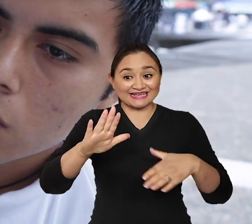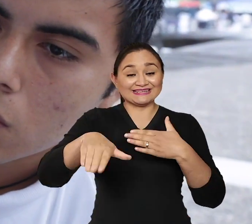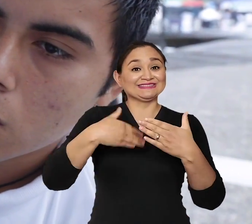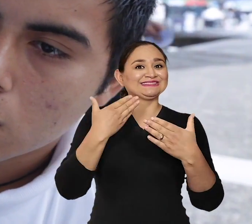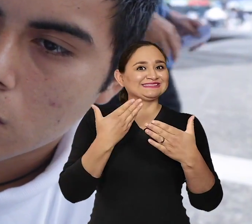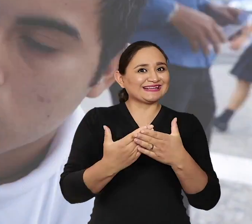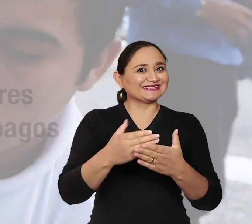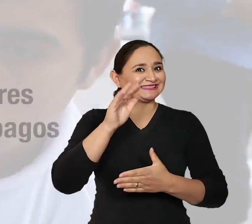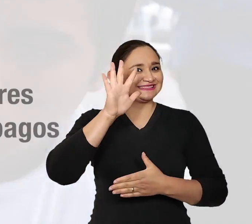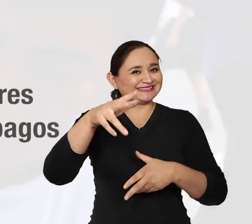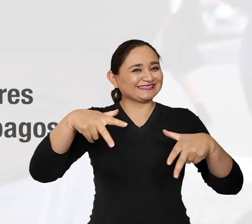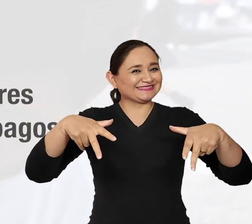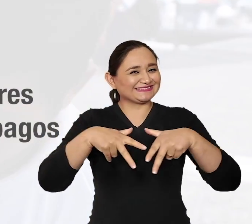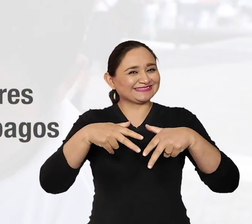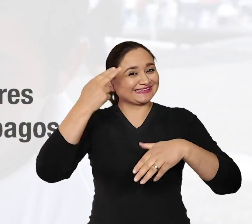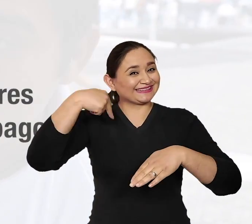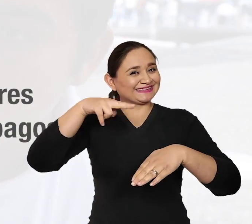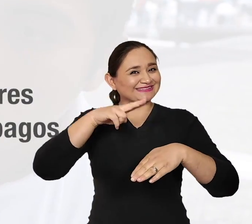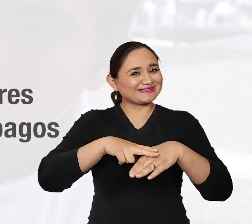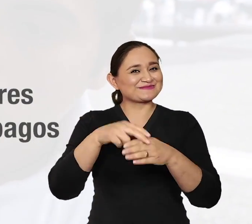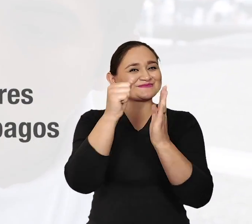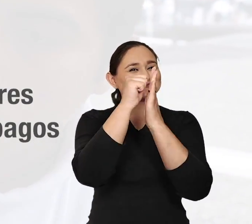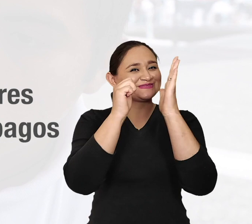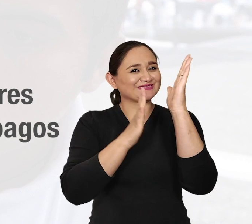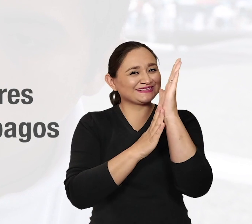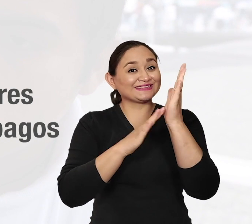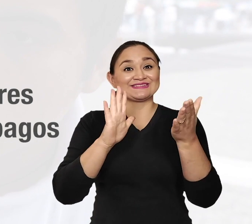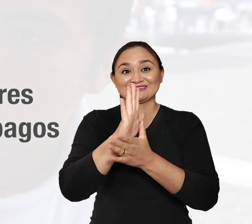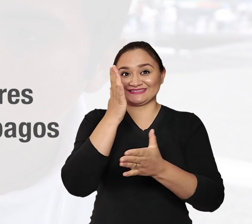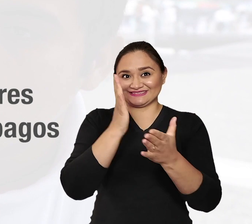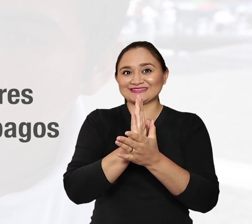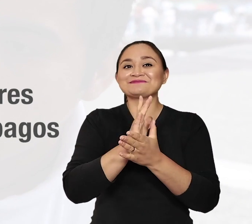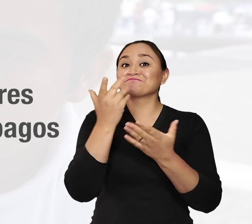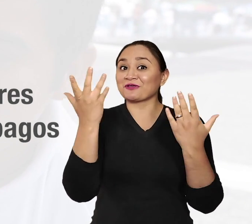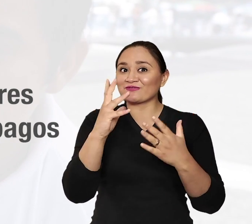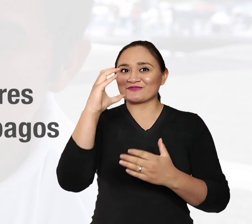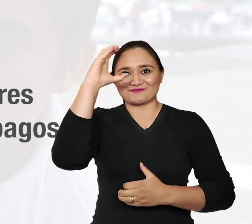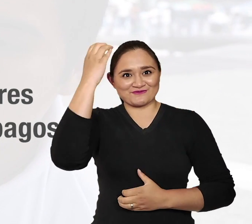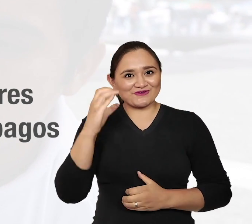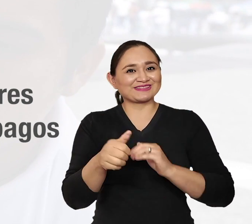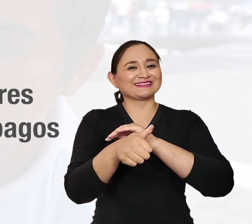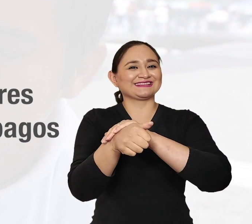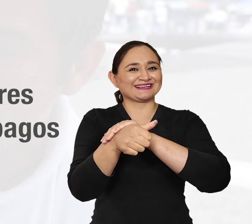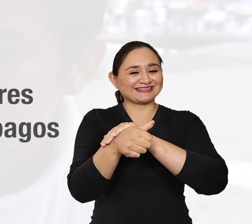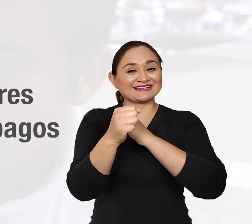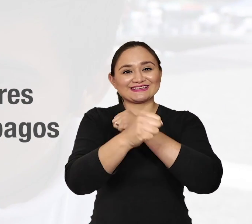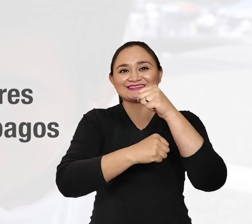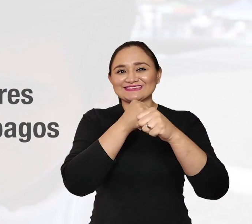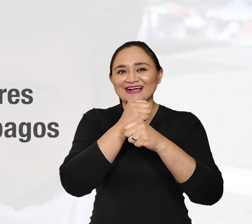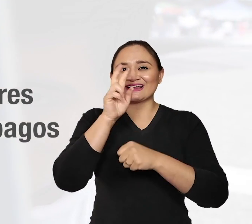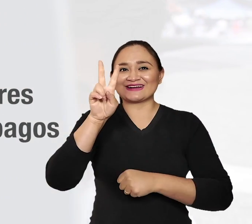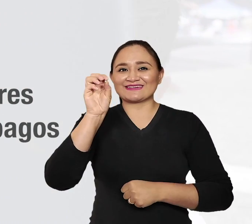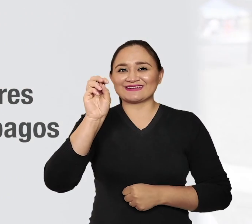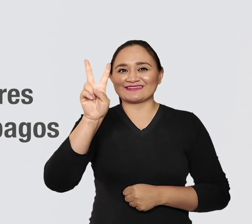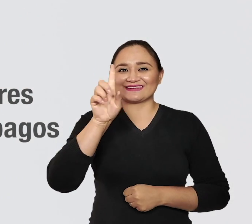Ya llega la quinta Feria Nacional de Proyectos Escolares, Régimen Costa Galápagos